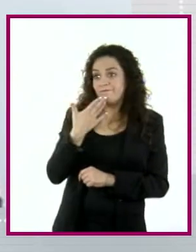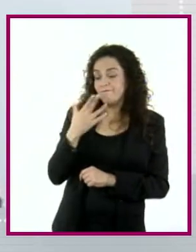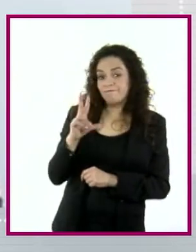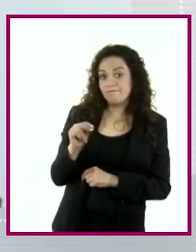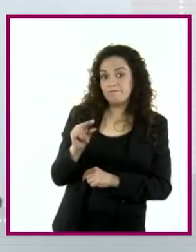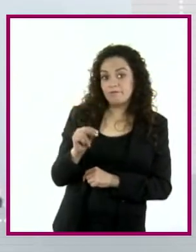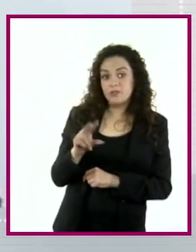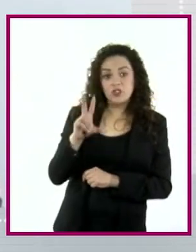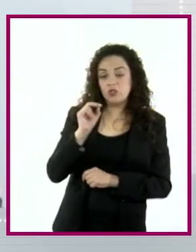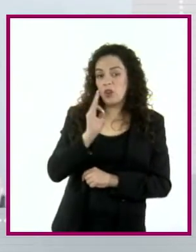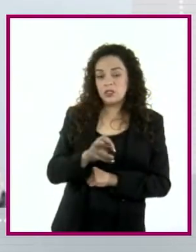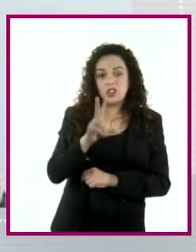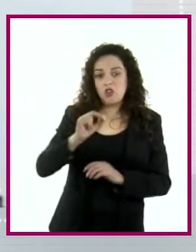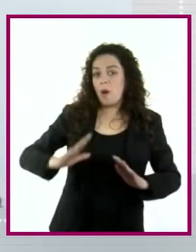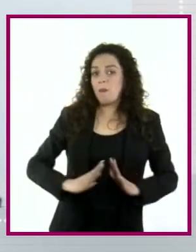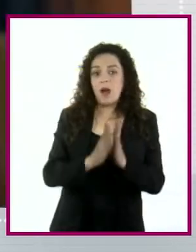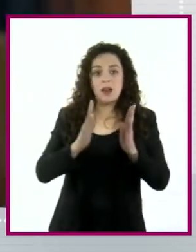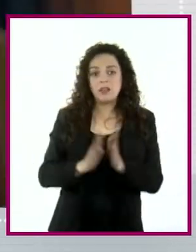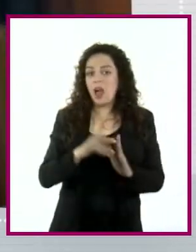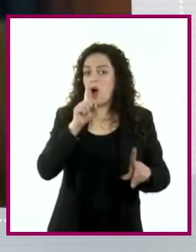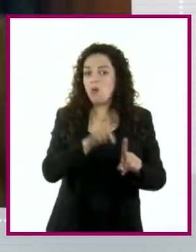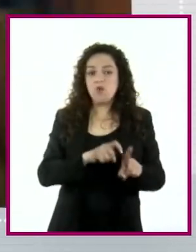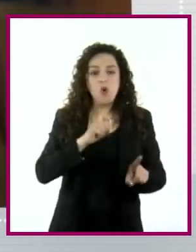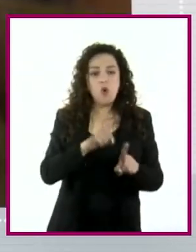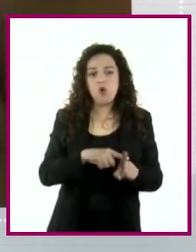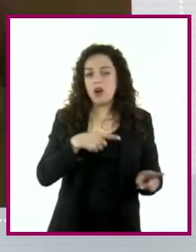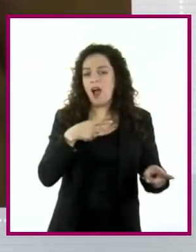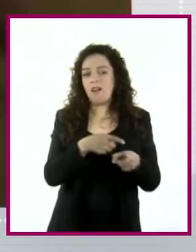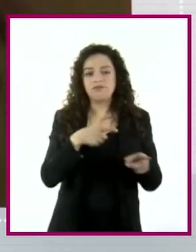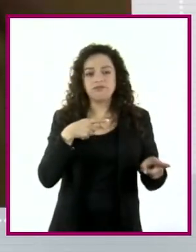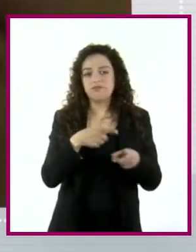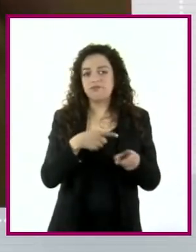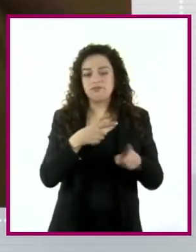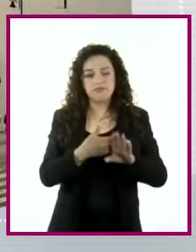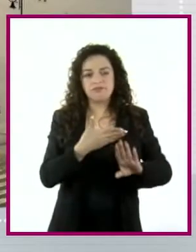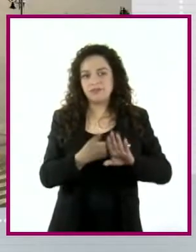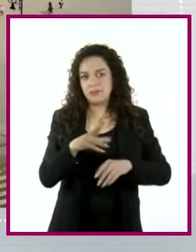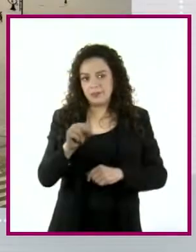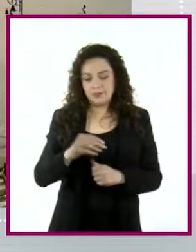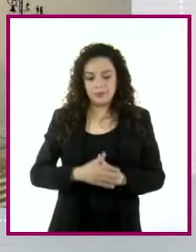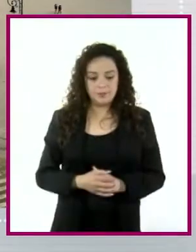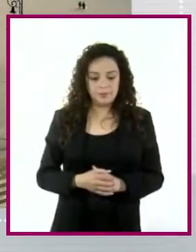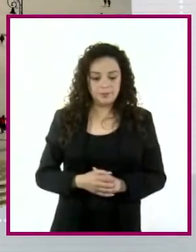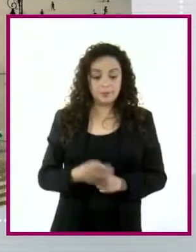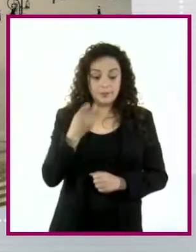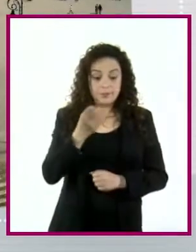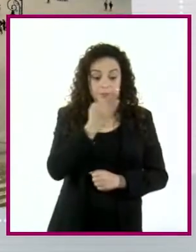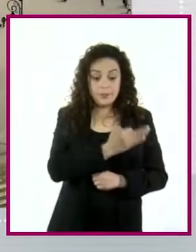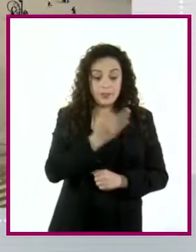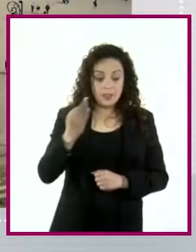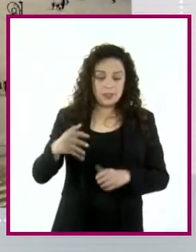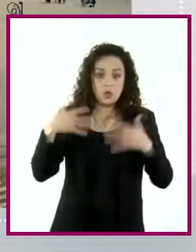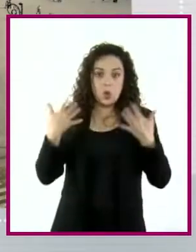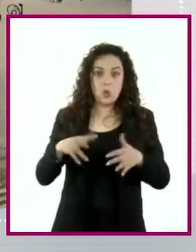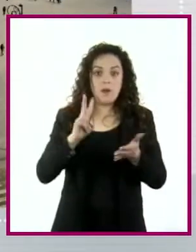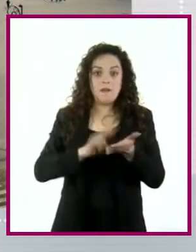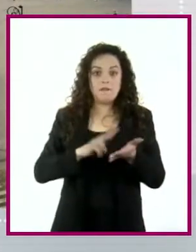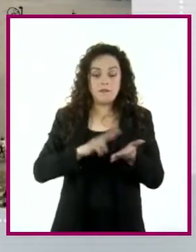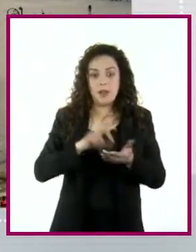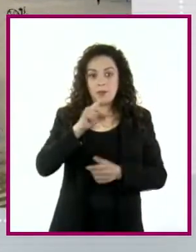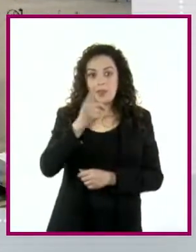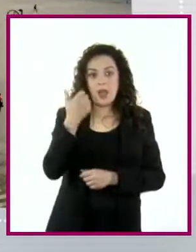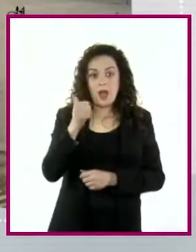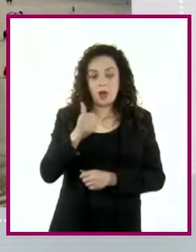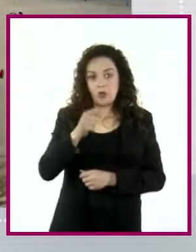participar de estas burlas. El 27 de agosto de 2021 es una fecha histórica para la lucha de los derechos humanos de las